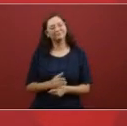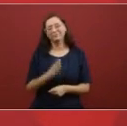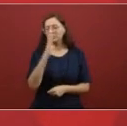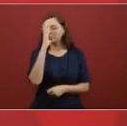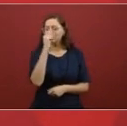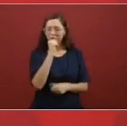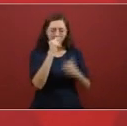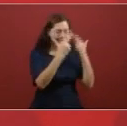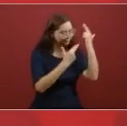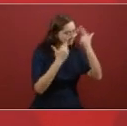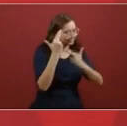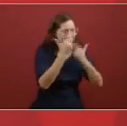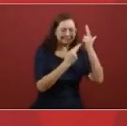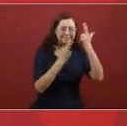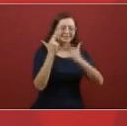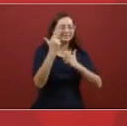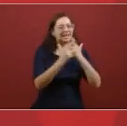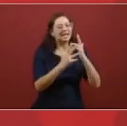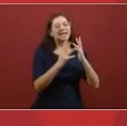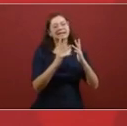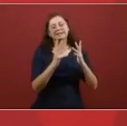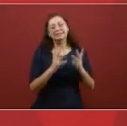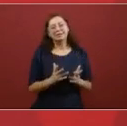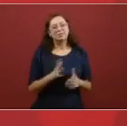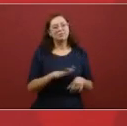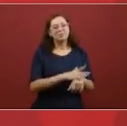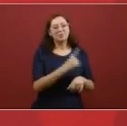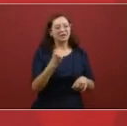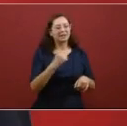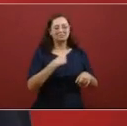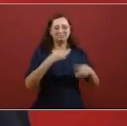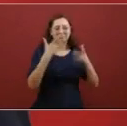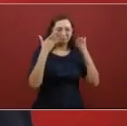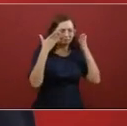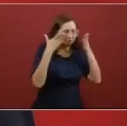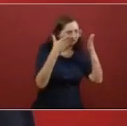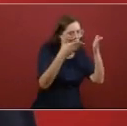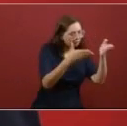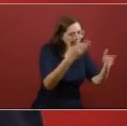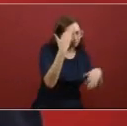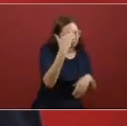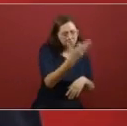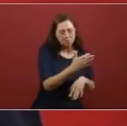es seguir avanzando sin